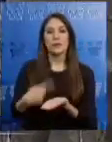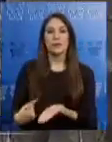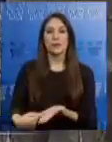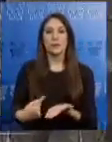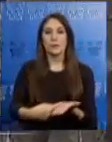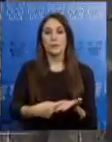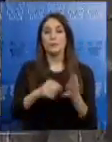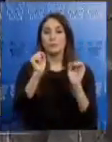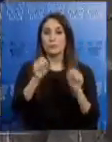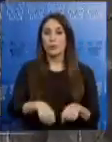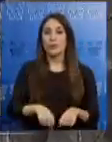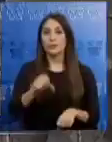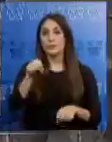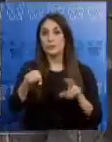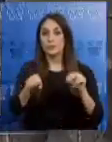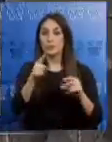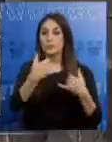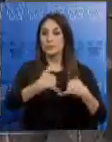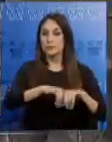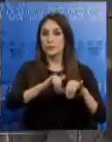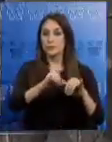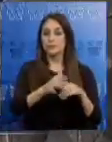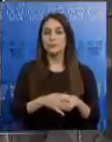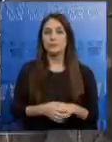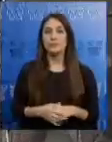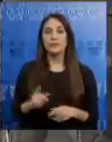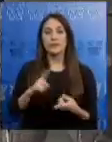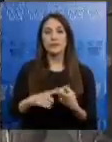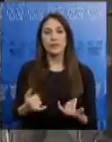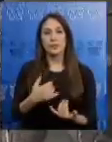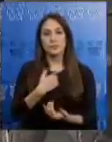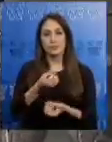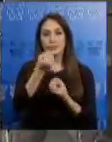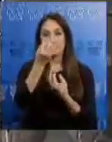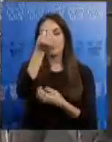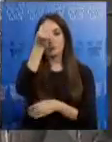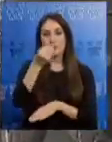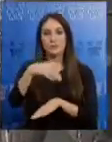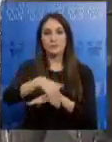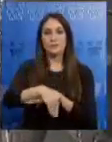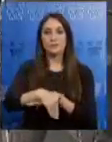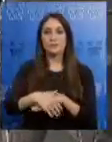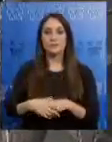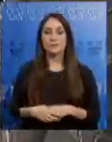para determinar si la medida se mantiene. Esta es la información que tenemos hasta el momento. Buenas tardes.